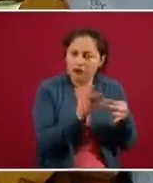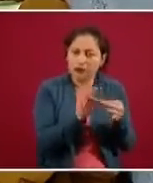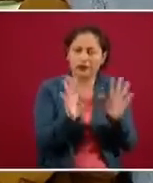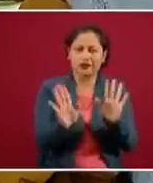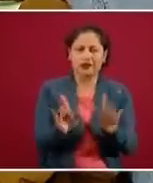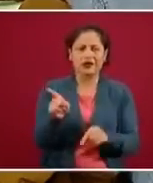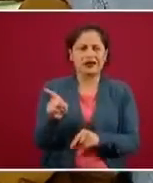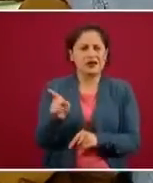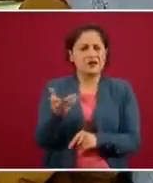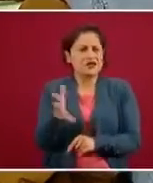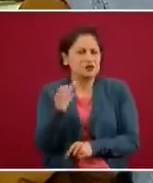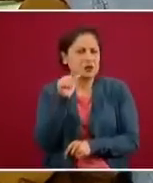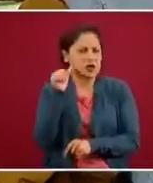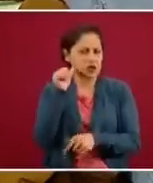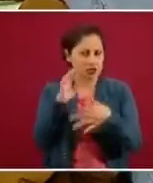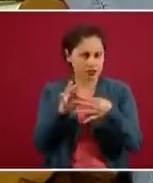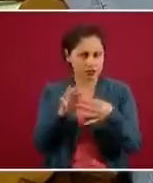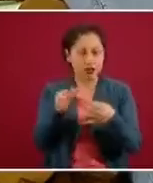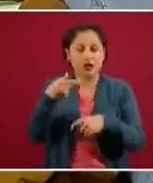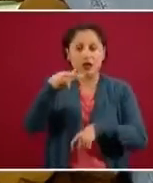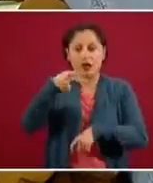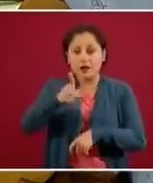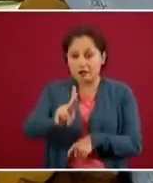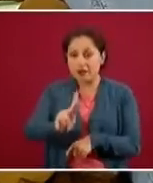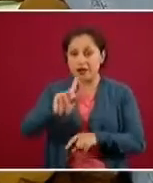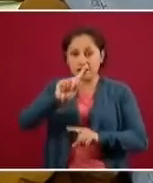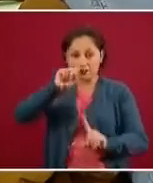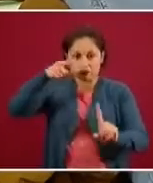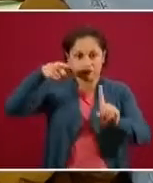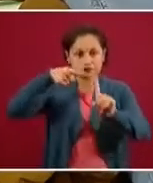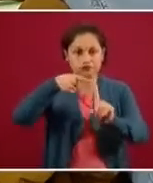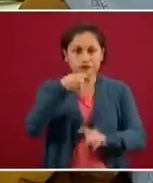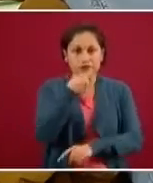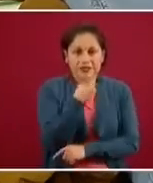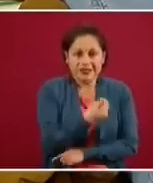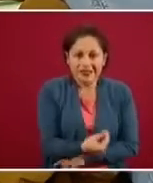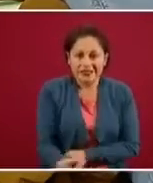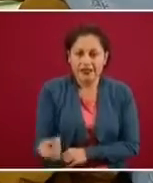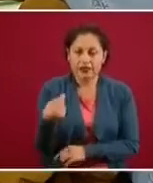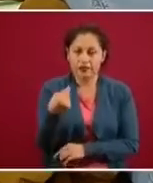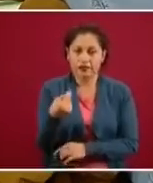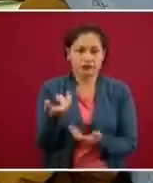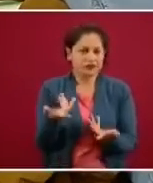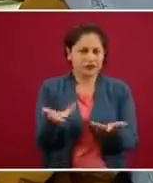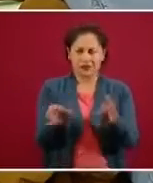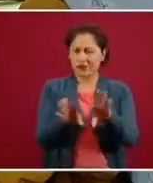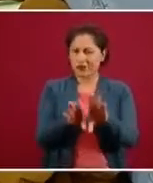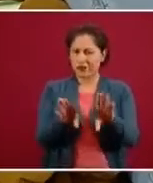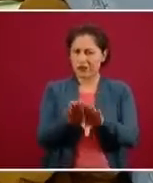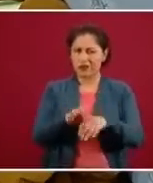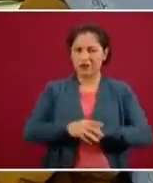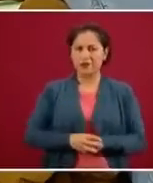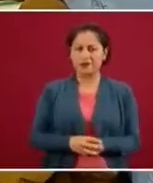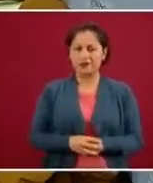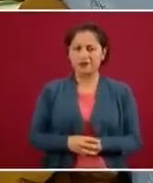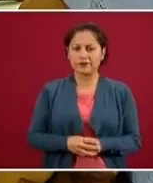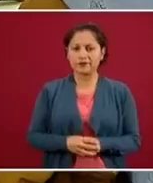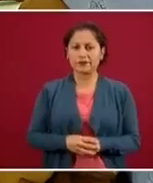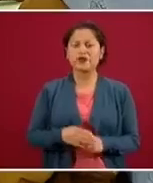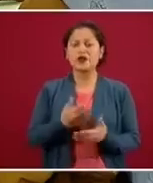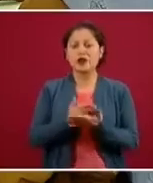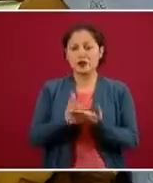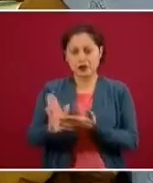ayer, pero con materiales dirigidos a ellos o cómo podemos hacer para explicarle a los niños. Y por otro